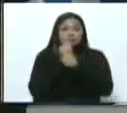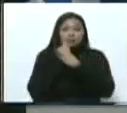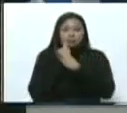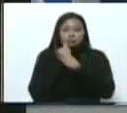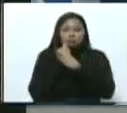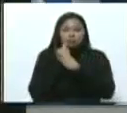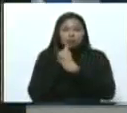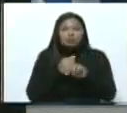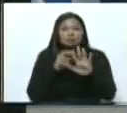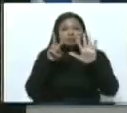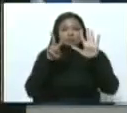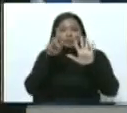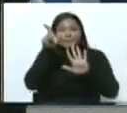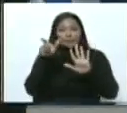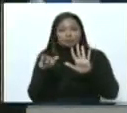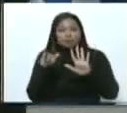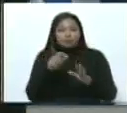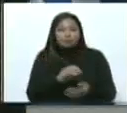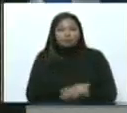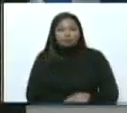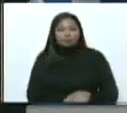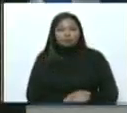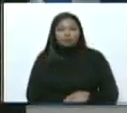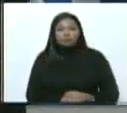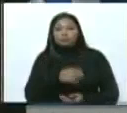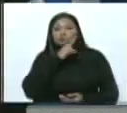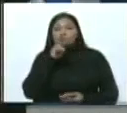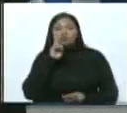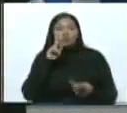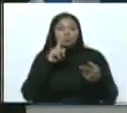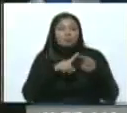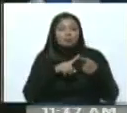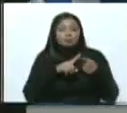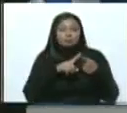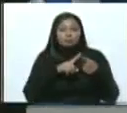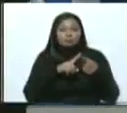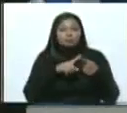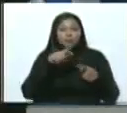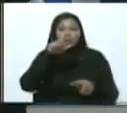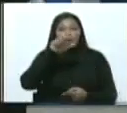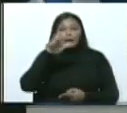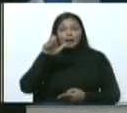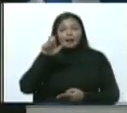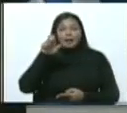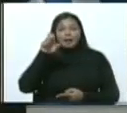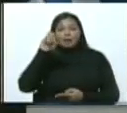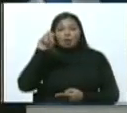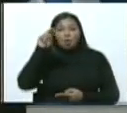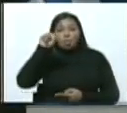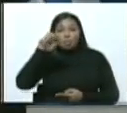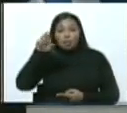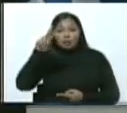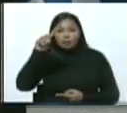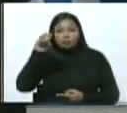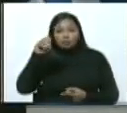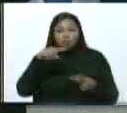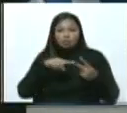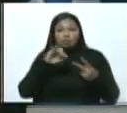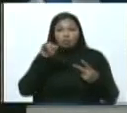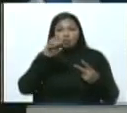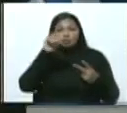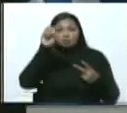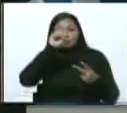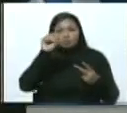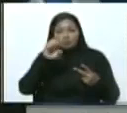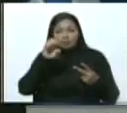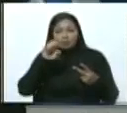flagrancia 7 sujetos. Sus nombres son Leonardo Antonio Urbáez, José Ángel